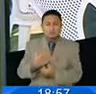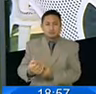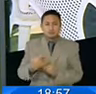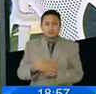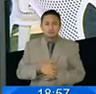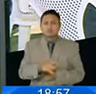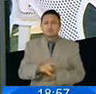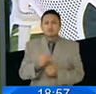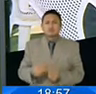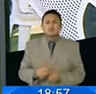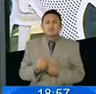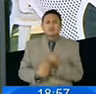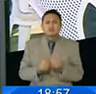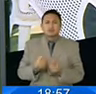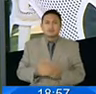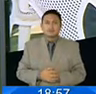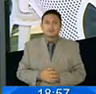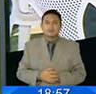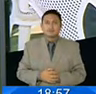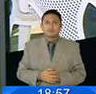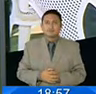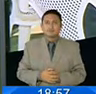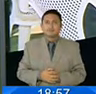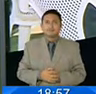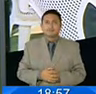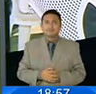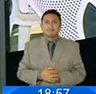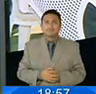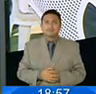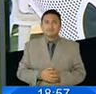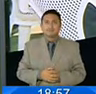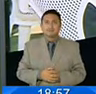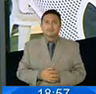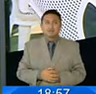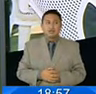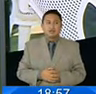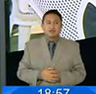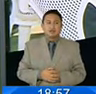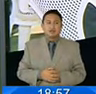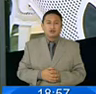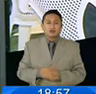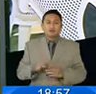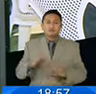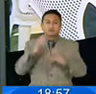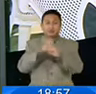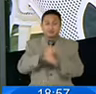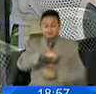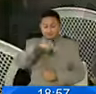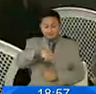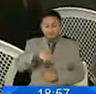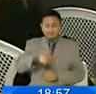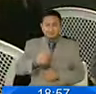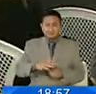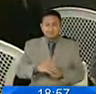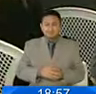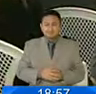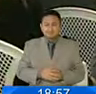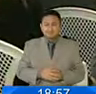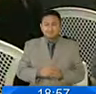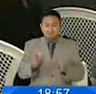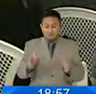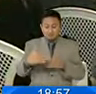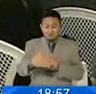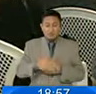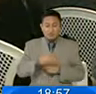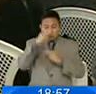eh Esa capilla ardiente que se ha levantado mu buenas noches amigos televidentes compañeras en estudio efectivamente estamos aquí en la capilla ardiente que se ha levantado en honor